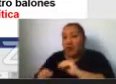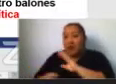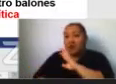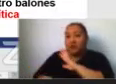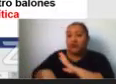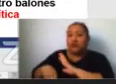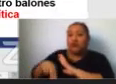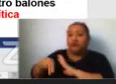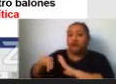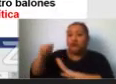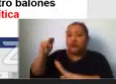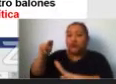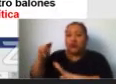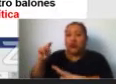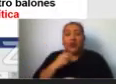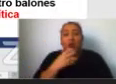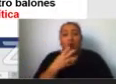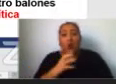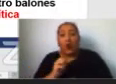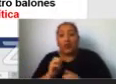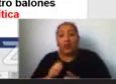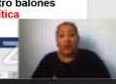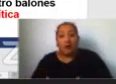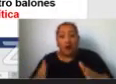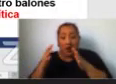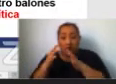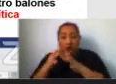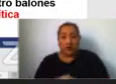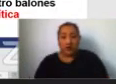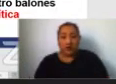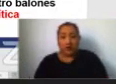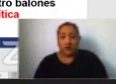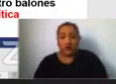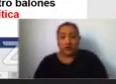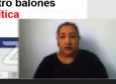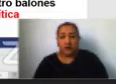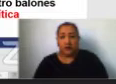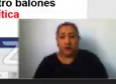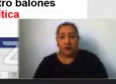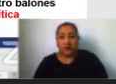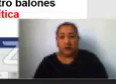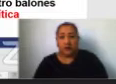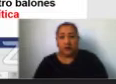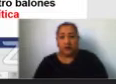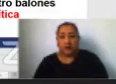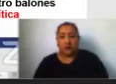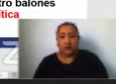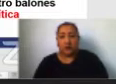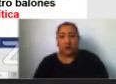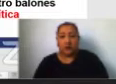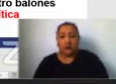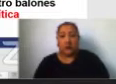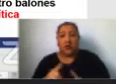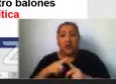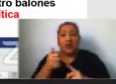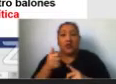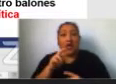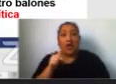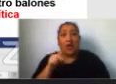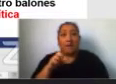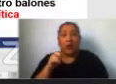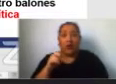40 balones del puente aéreo que recibe Tarapoto. Compra 25 balones de